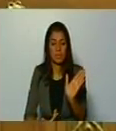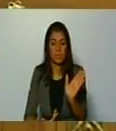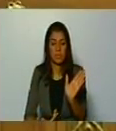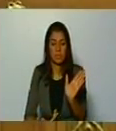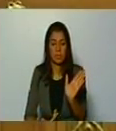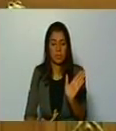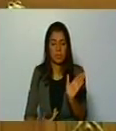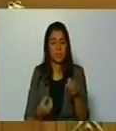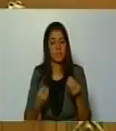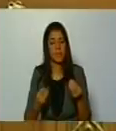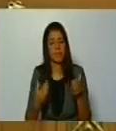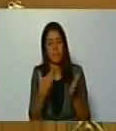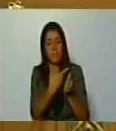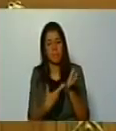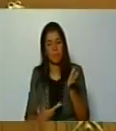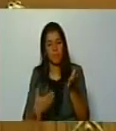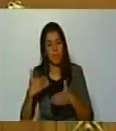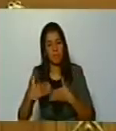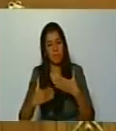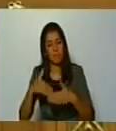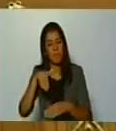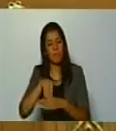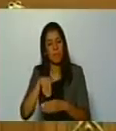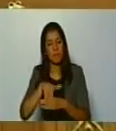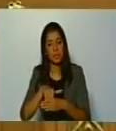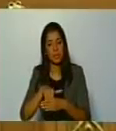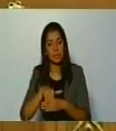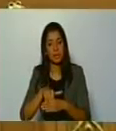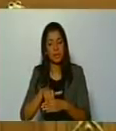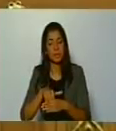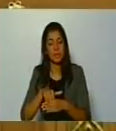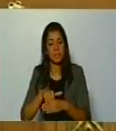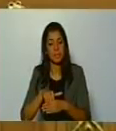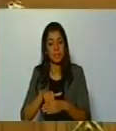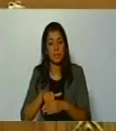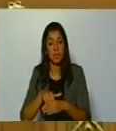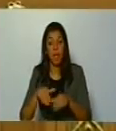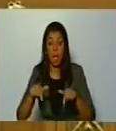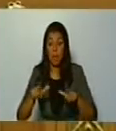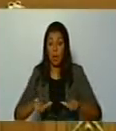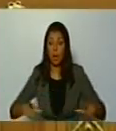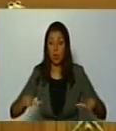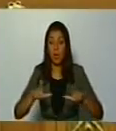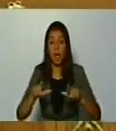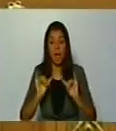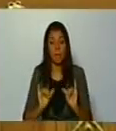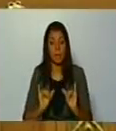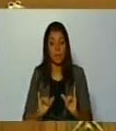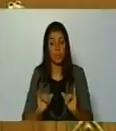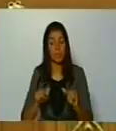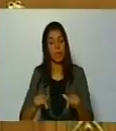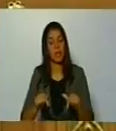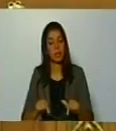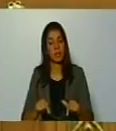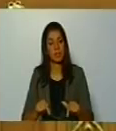En función de esos resultados, inclusive en este mismo escenario,